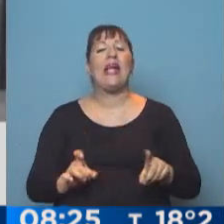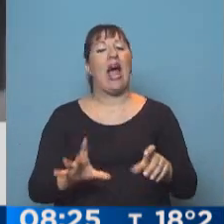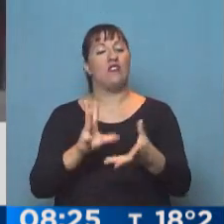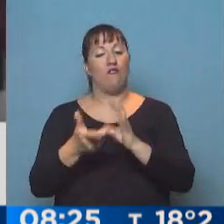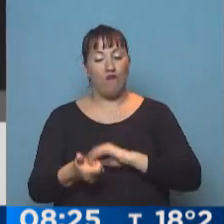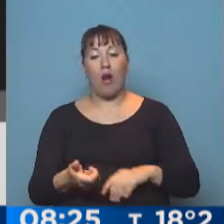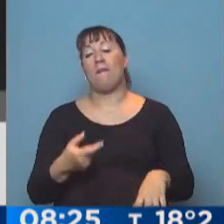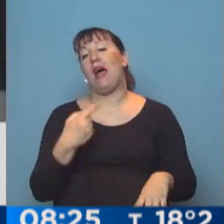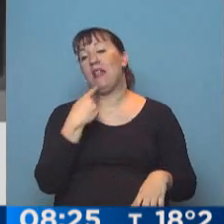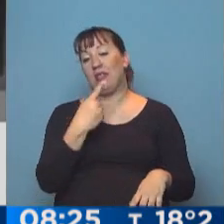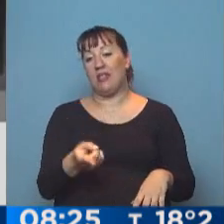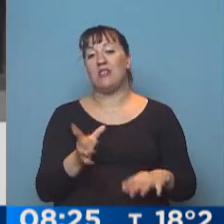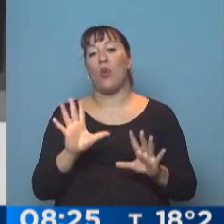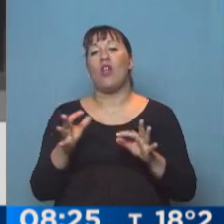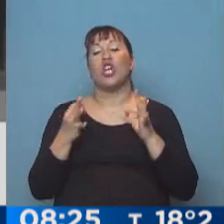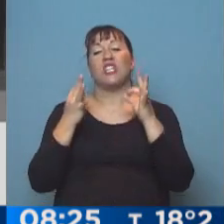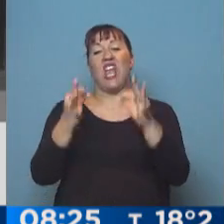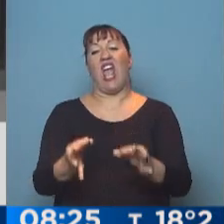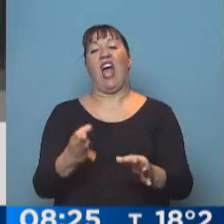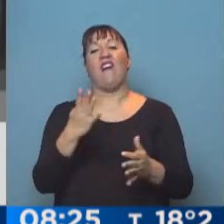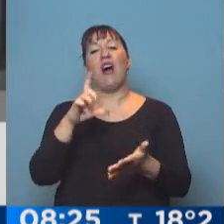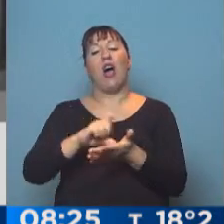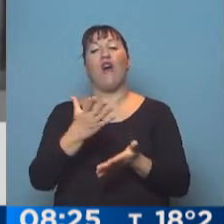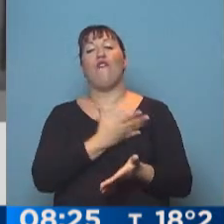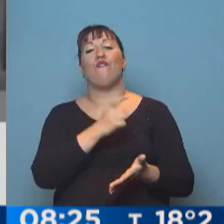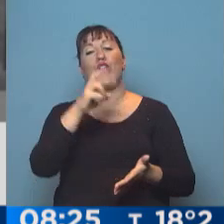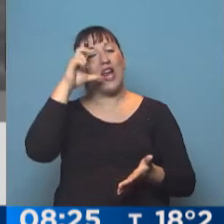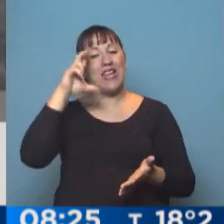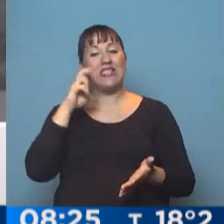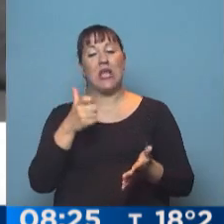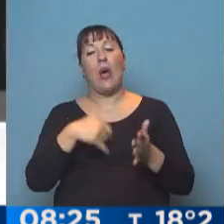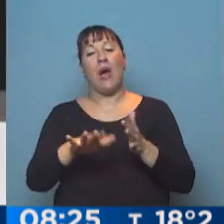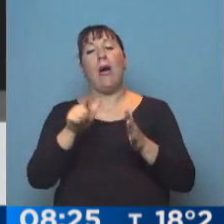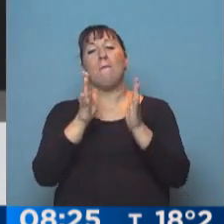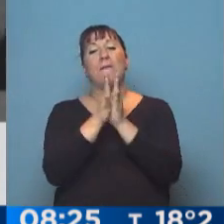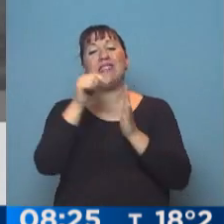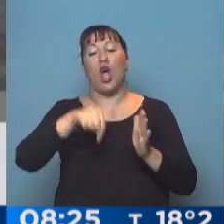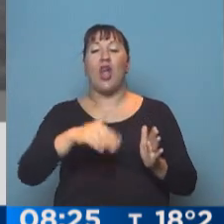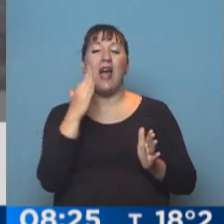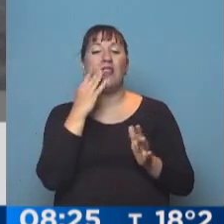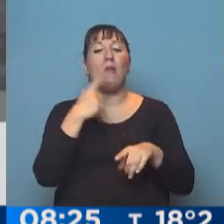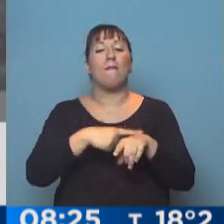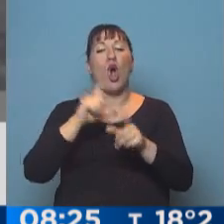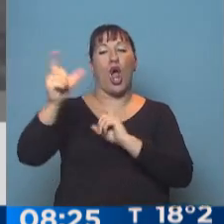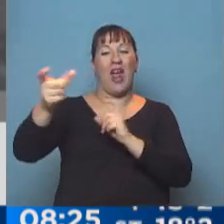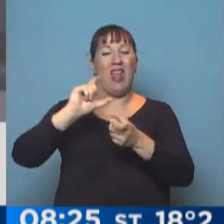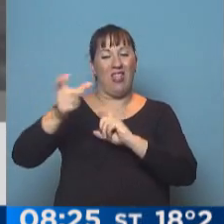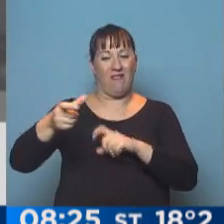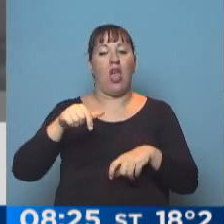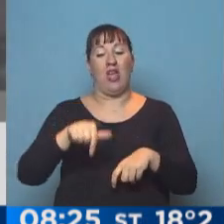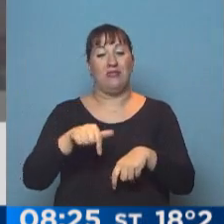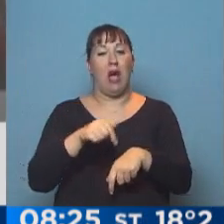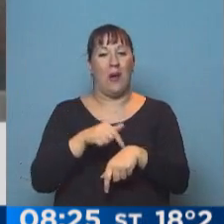minutos nada más cuando llegaba a florence donde va a tener una misa en horas de la tarde claro por la diferencia horaria será en breve y